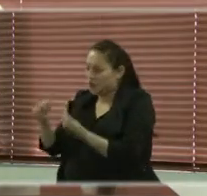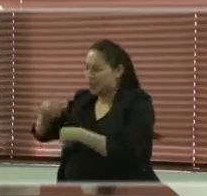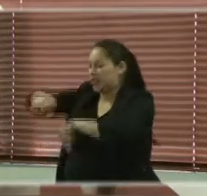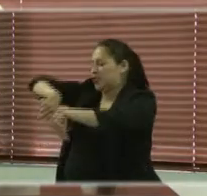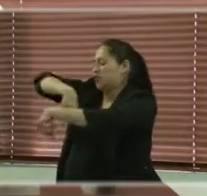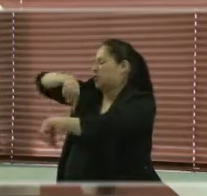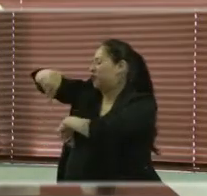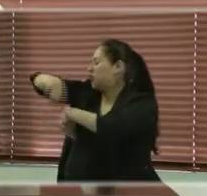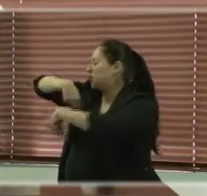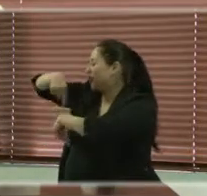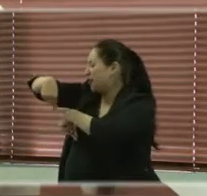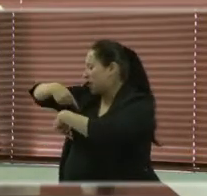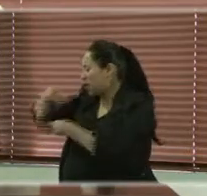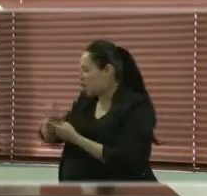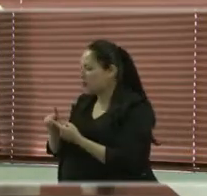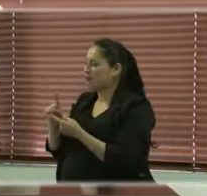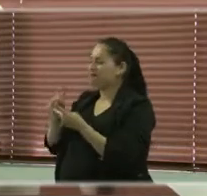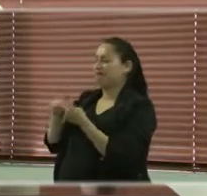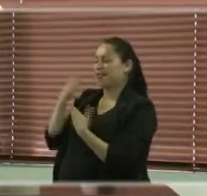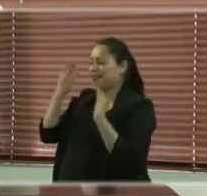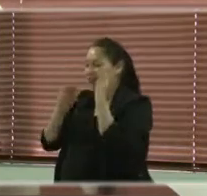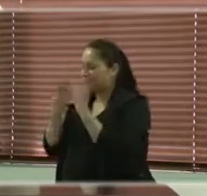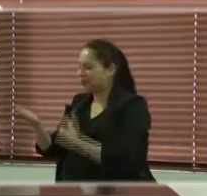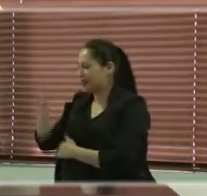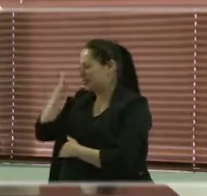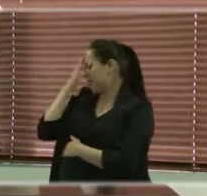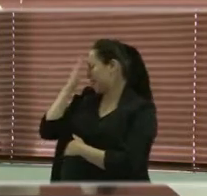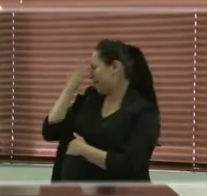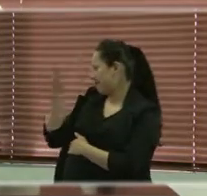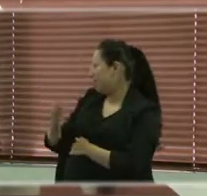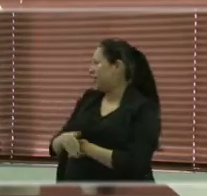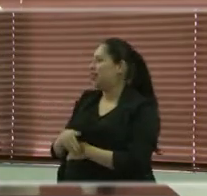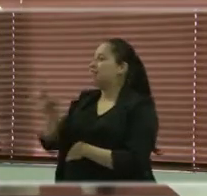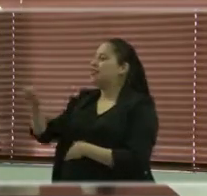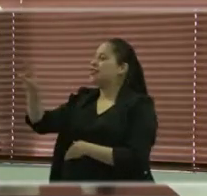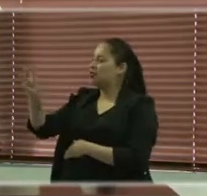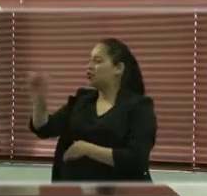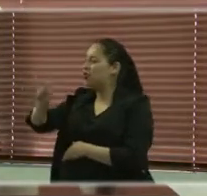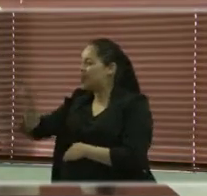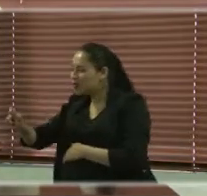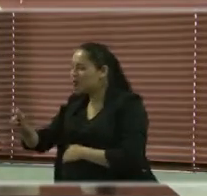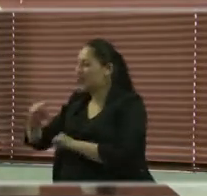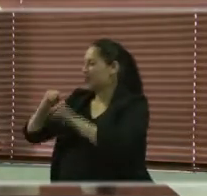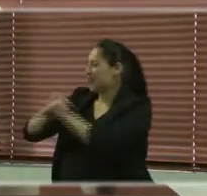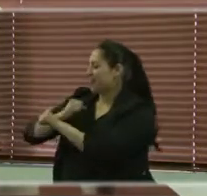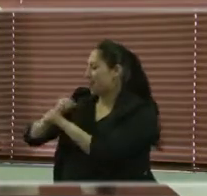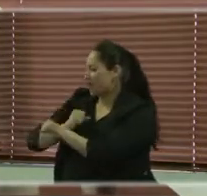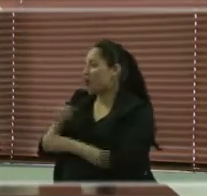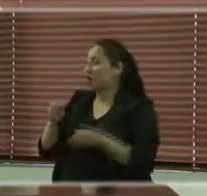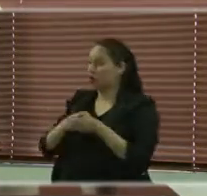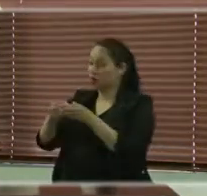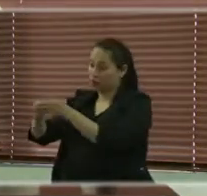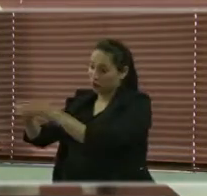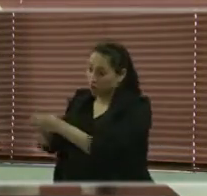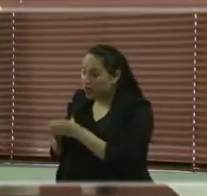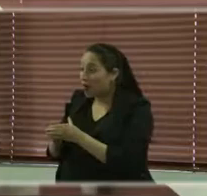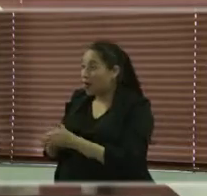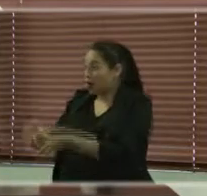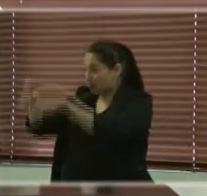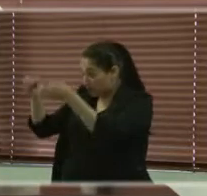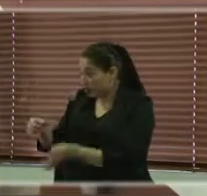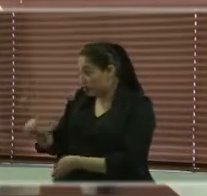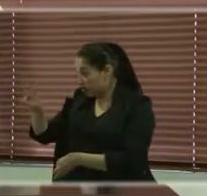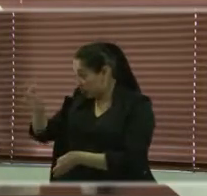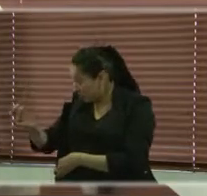porque porque somos Al fin y al cabo dieciocho miembros del comité pero los grupos de trabajo Generalmente no somos los 18 sino